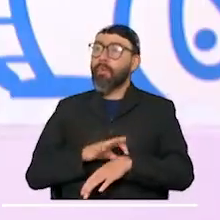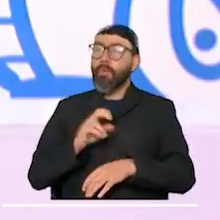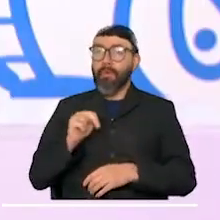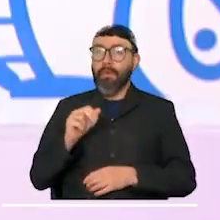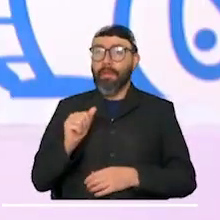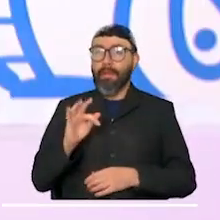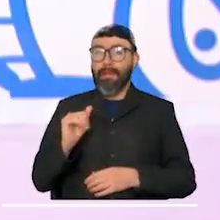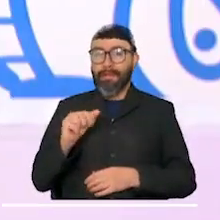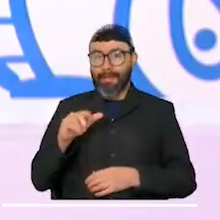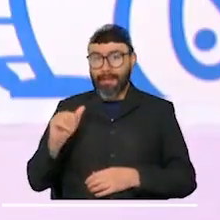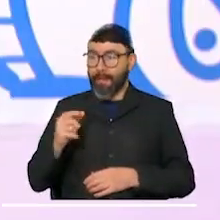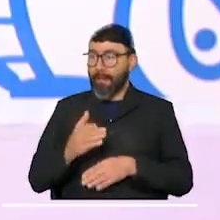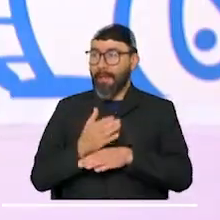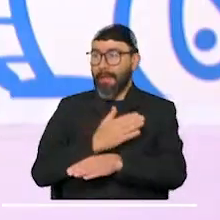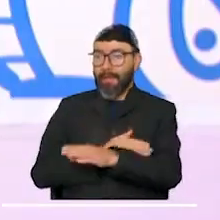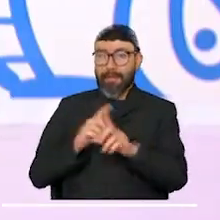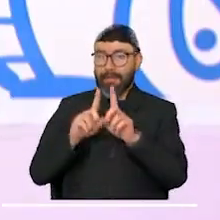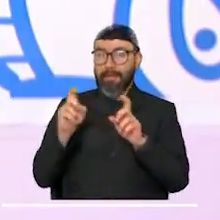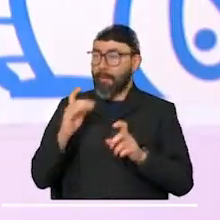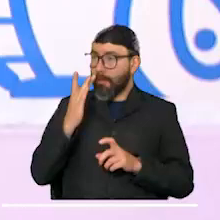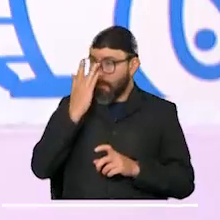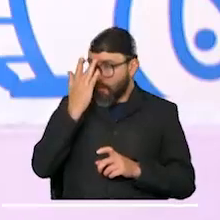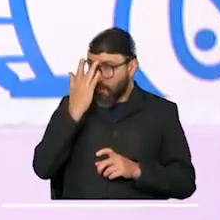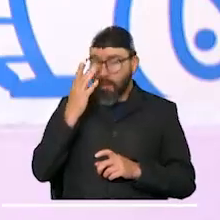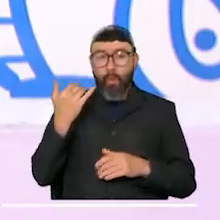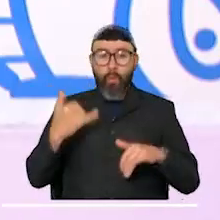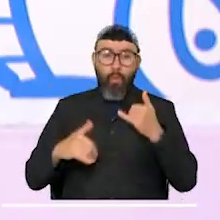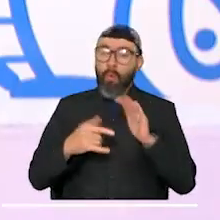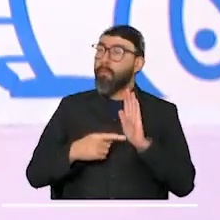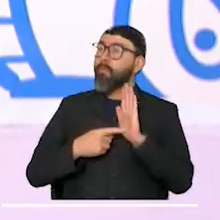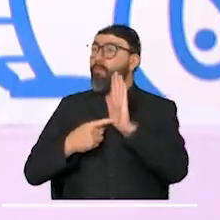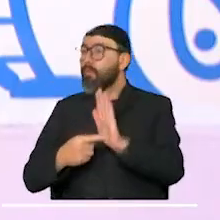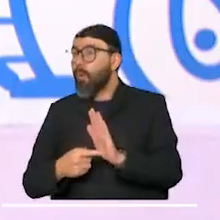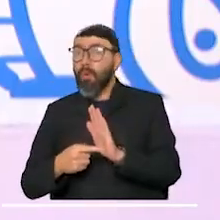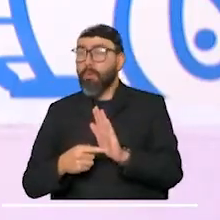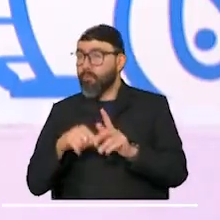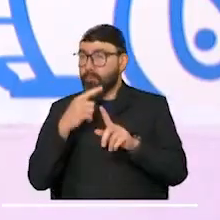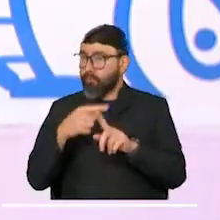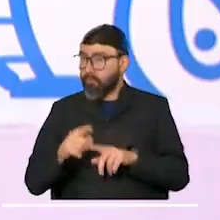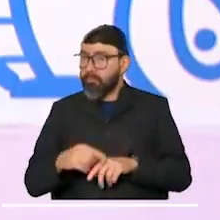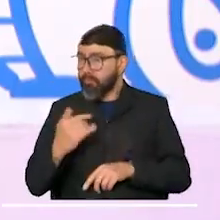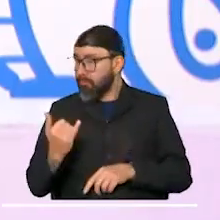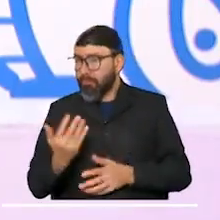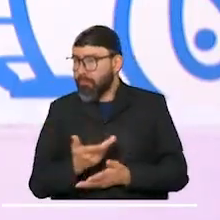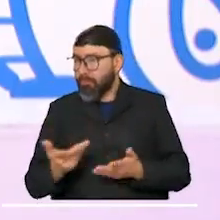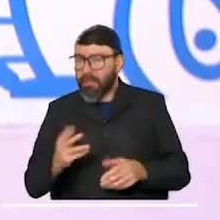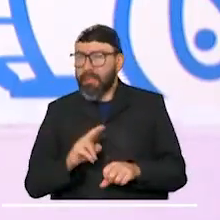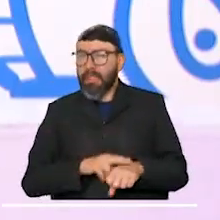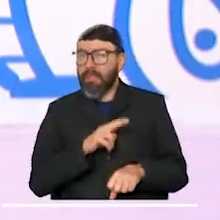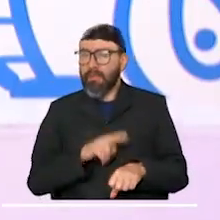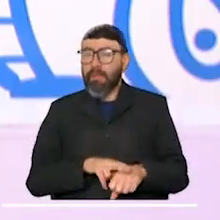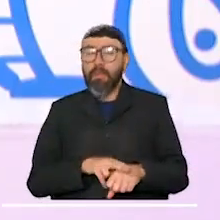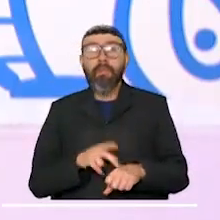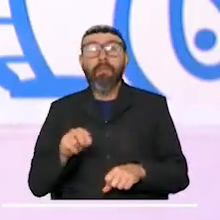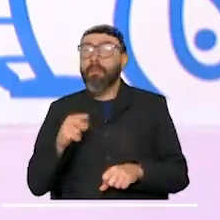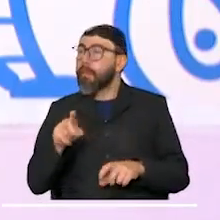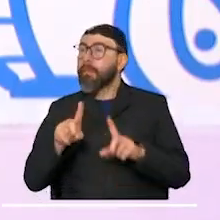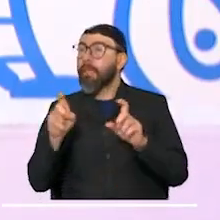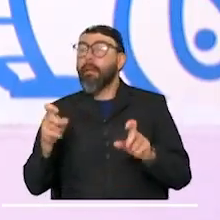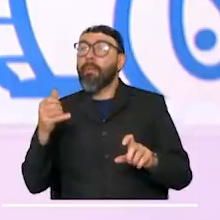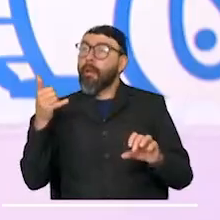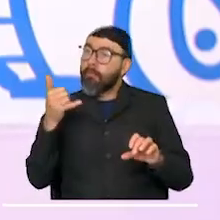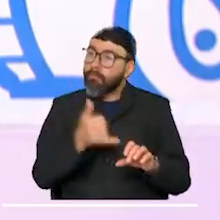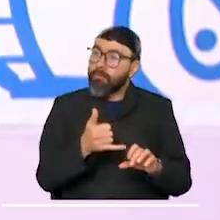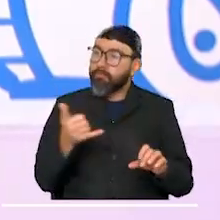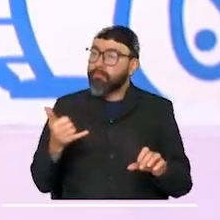masturbación mostramos juguetes hablamos de la masturbación natural hablamos de penetración me gustaría hablar